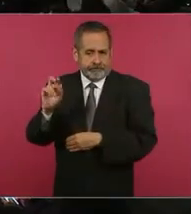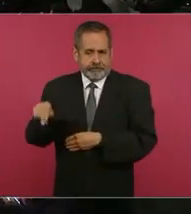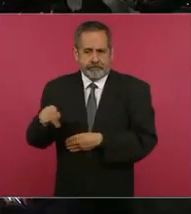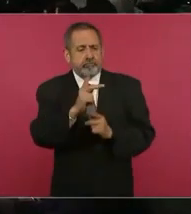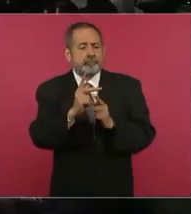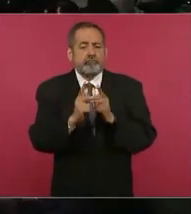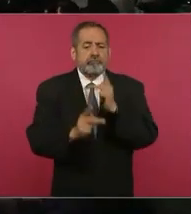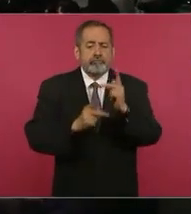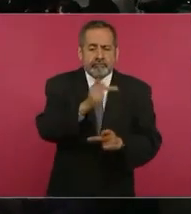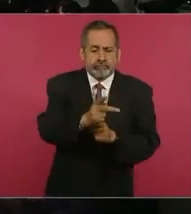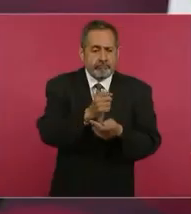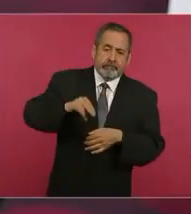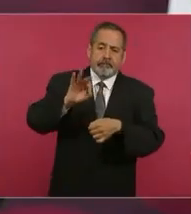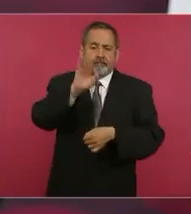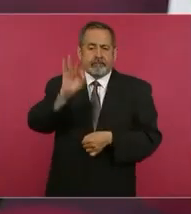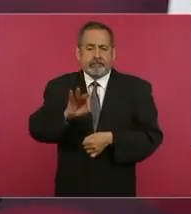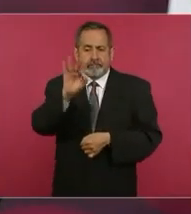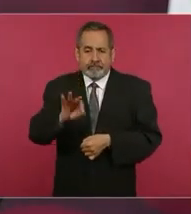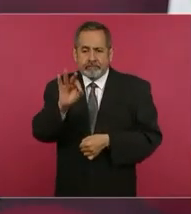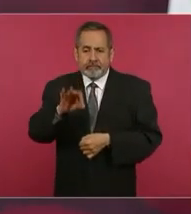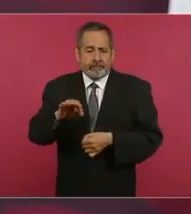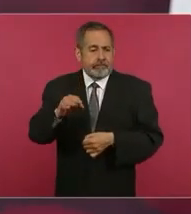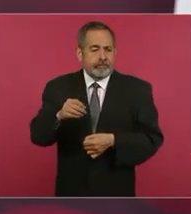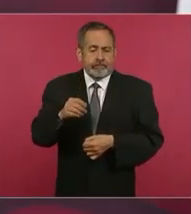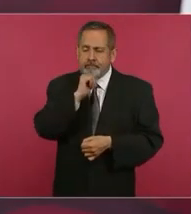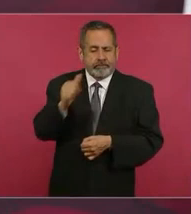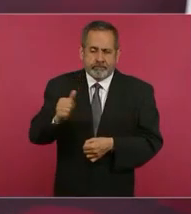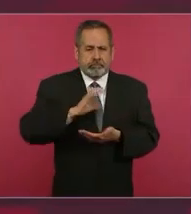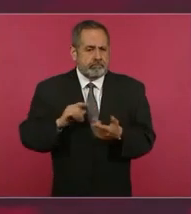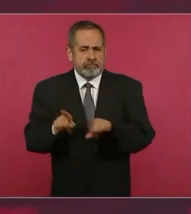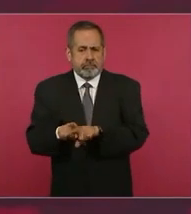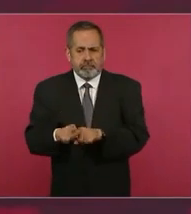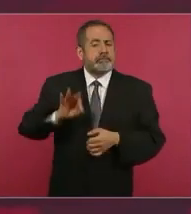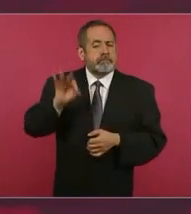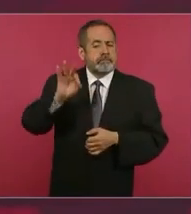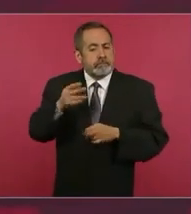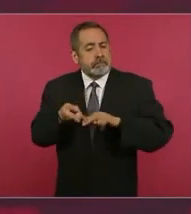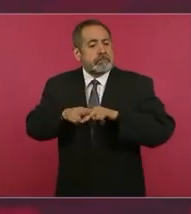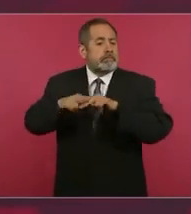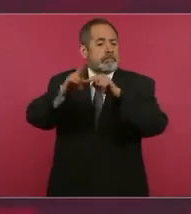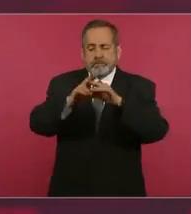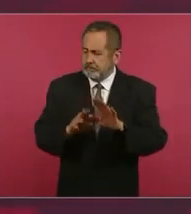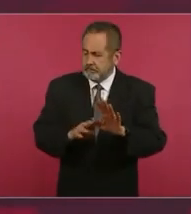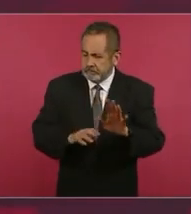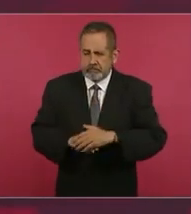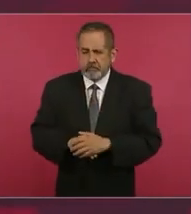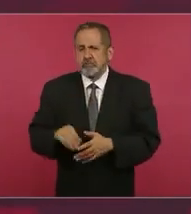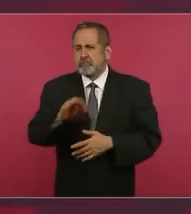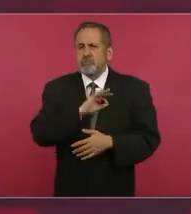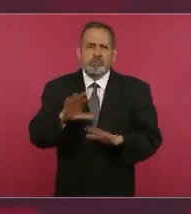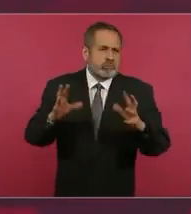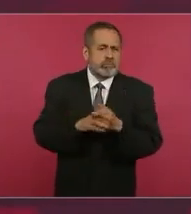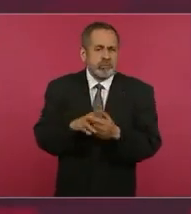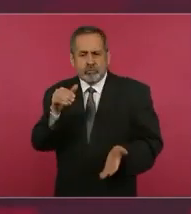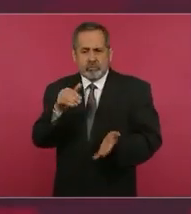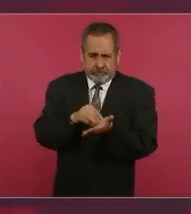créditos sin intereses para pequeñas medianas empresas hay alrededor de 2000 millones